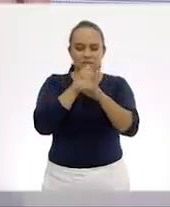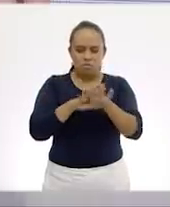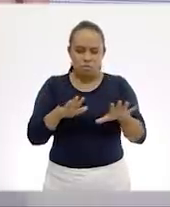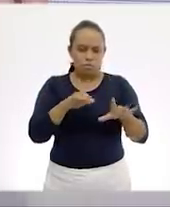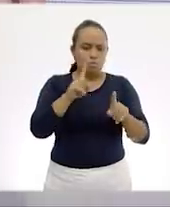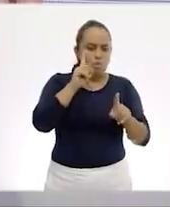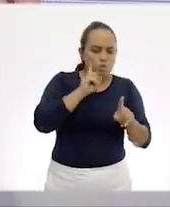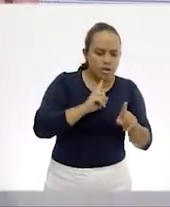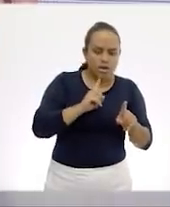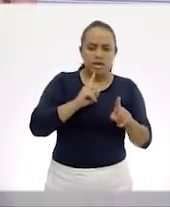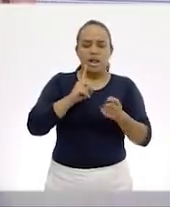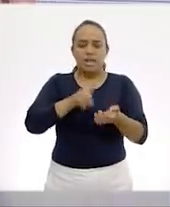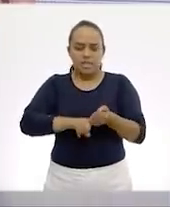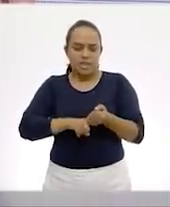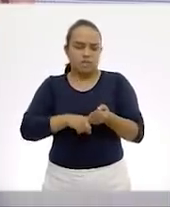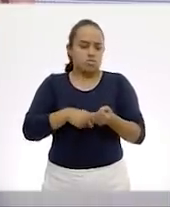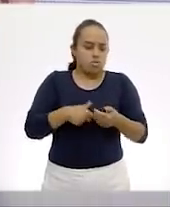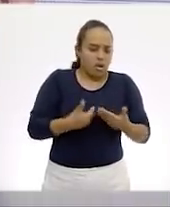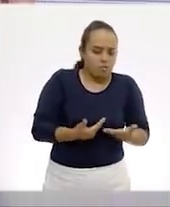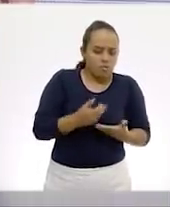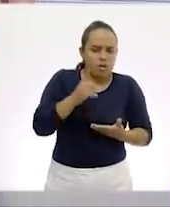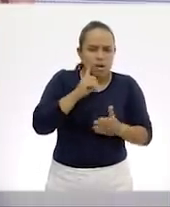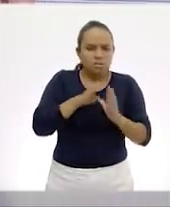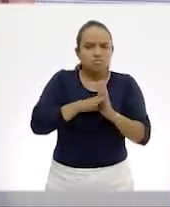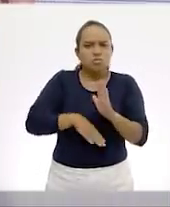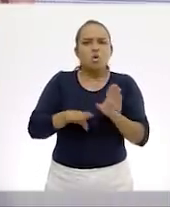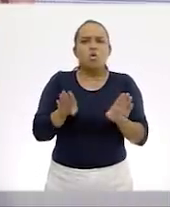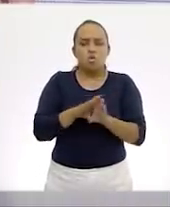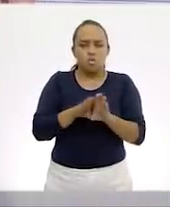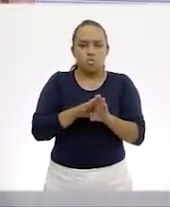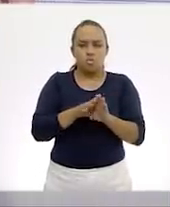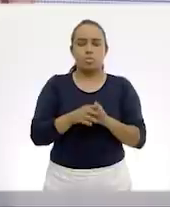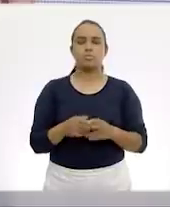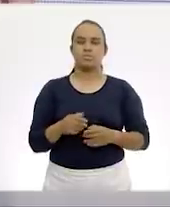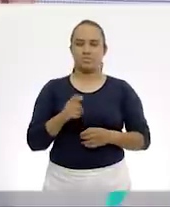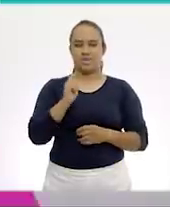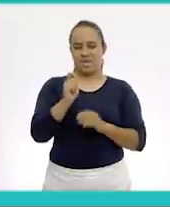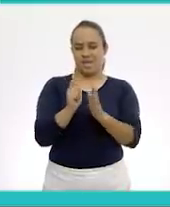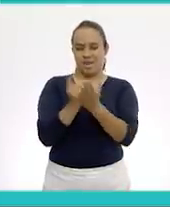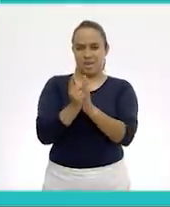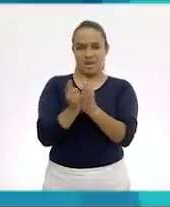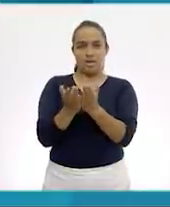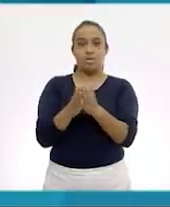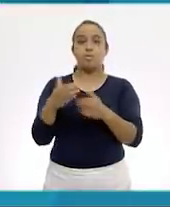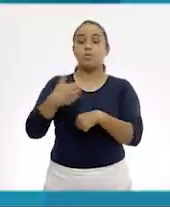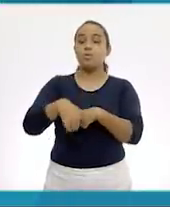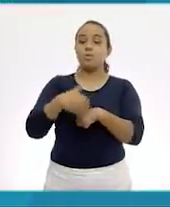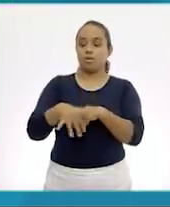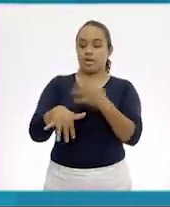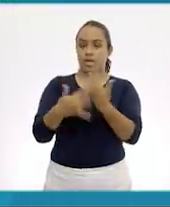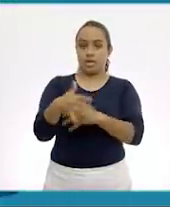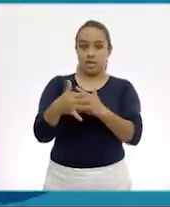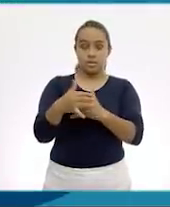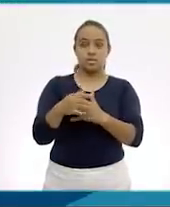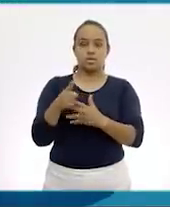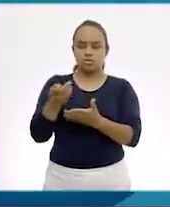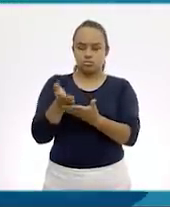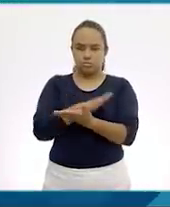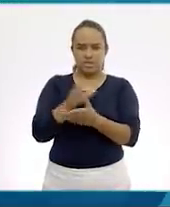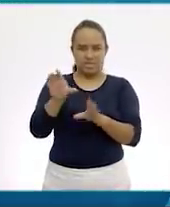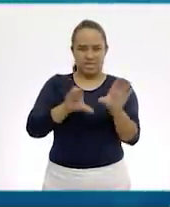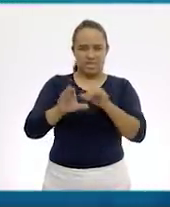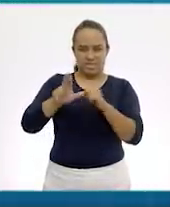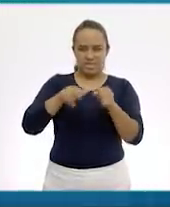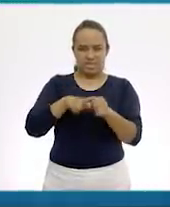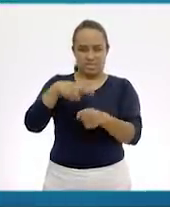y externos del sistema sexual de las mujeres, apoyándote de tu libro de texto en la página 15 de Ciencias